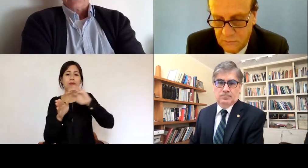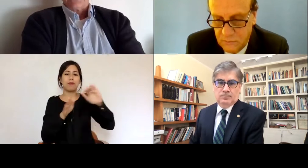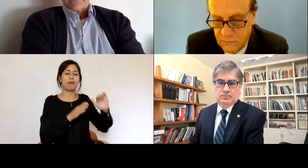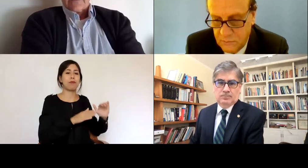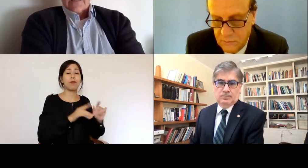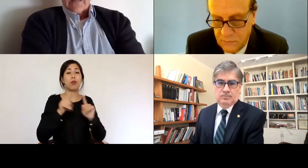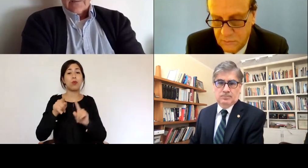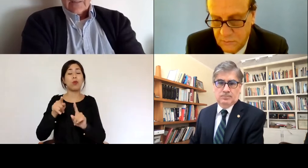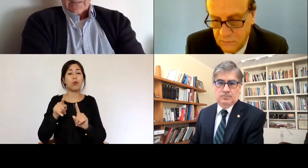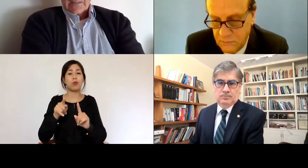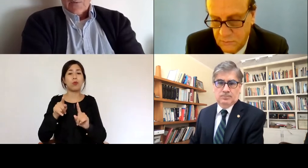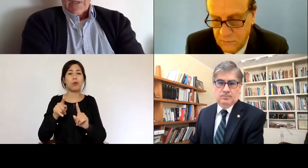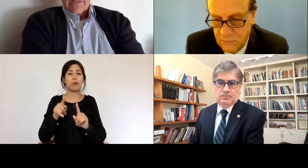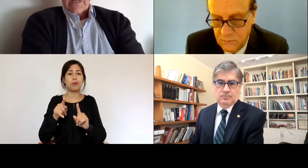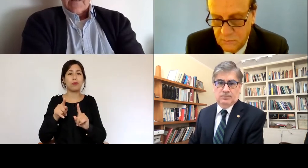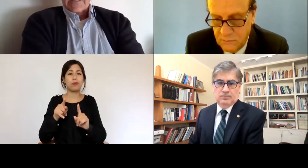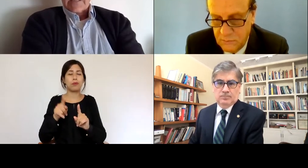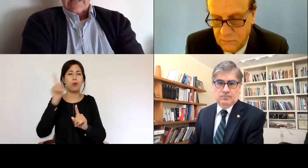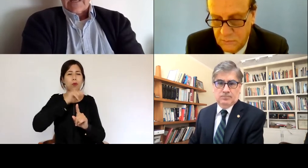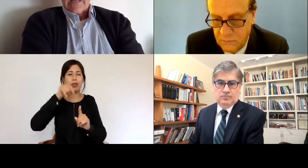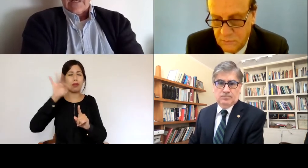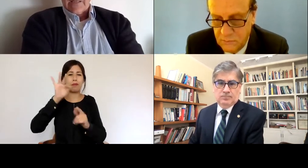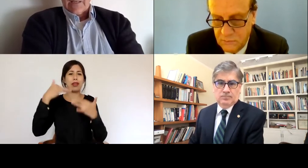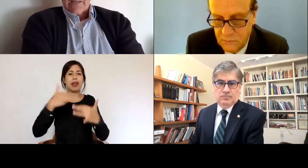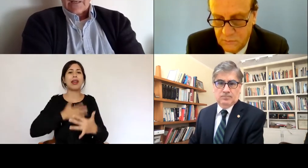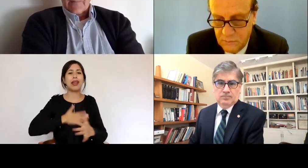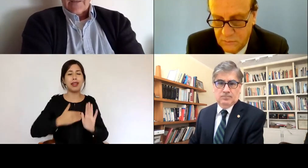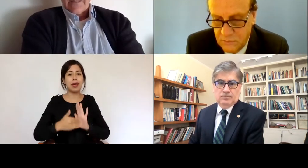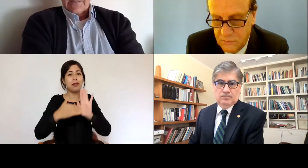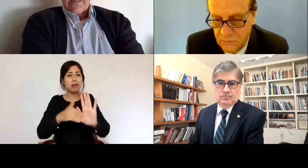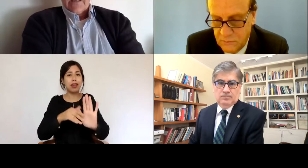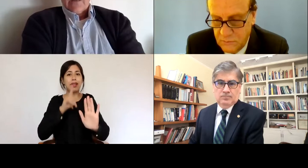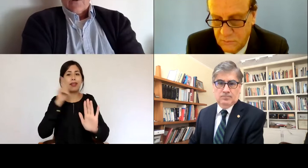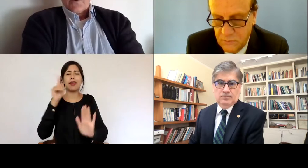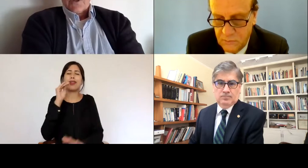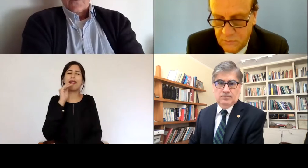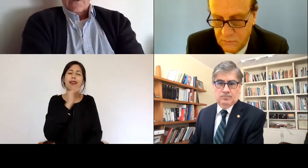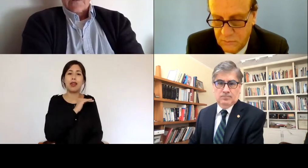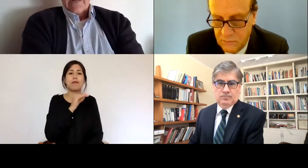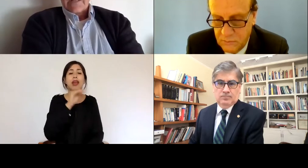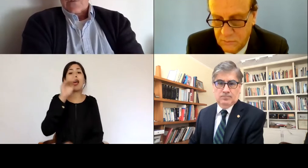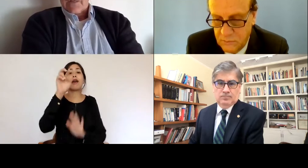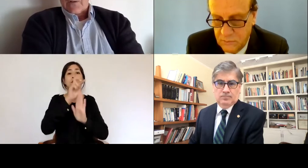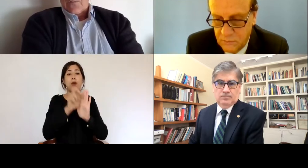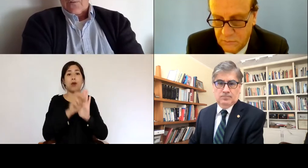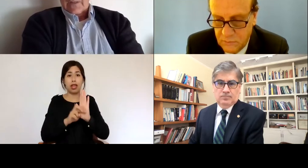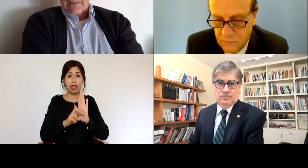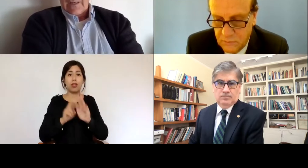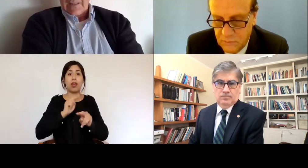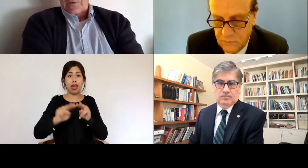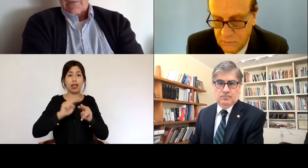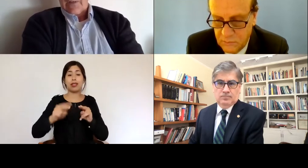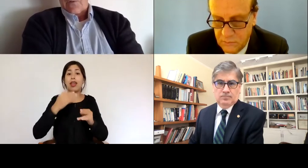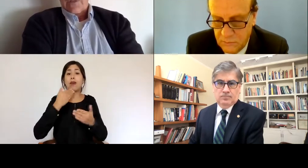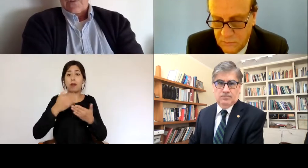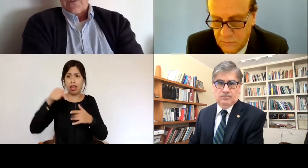de esta ceremonia quería presentarles rápidamente los proyectos que se van a desarrollar que